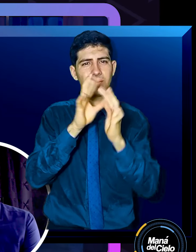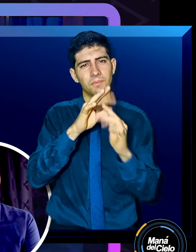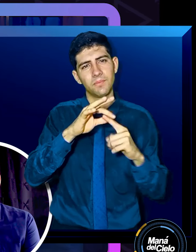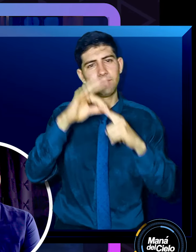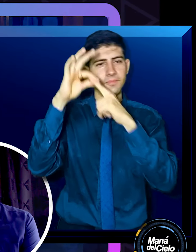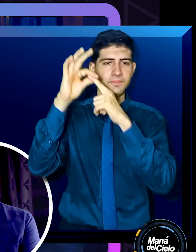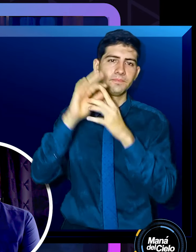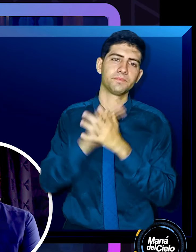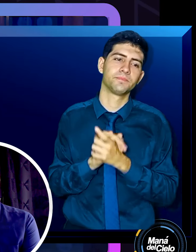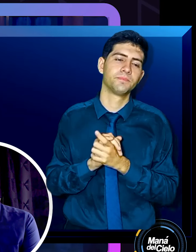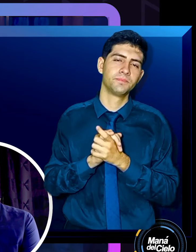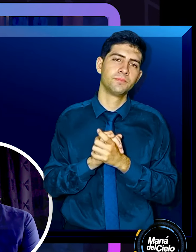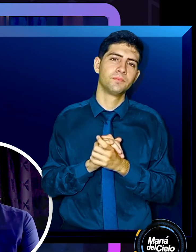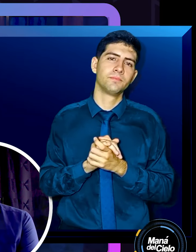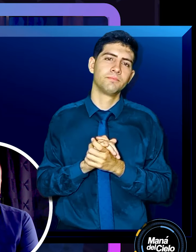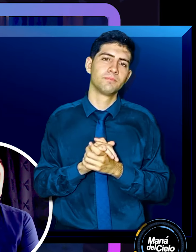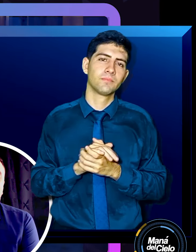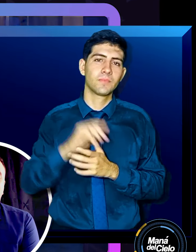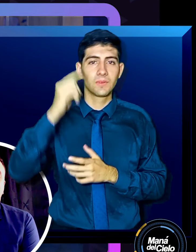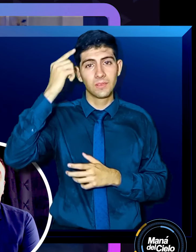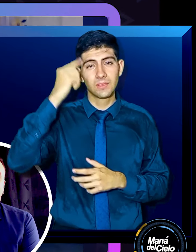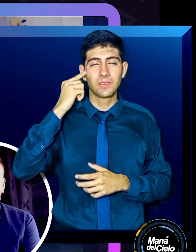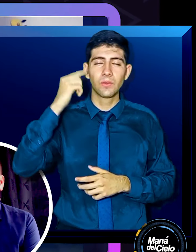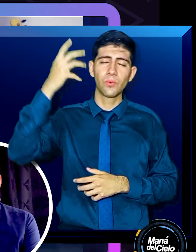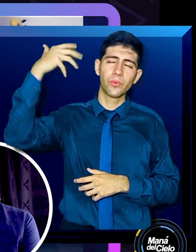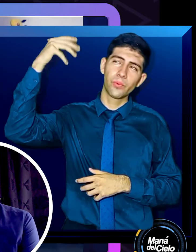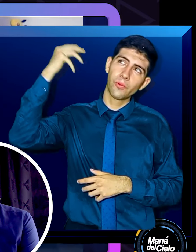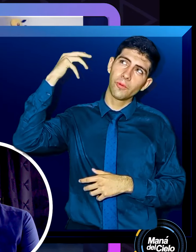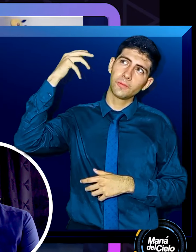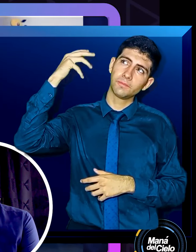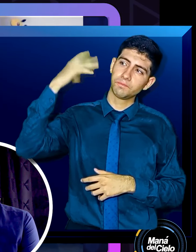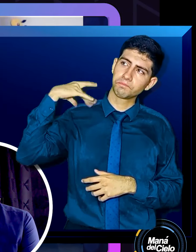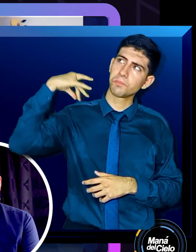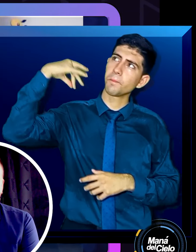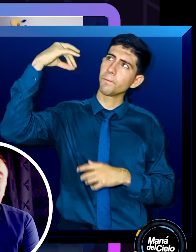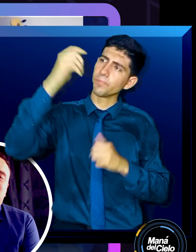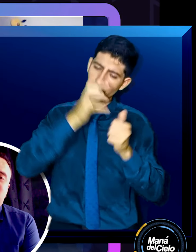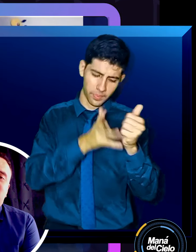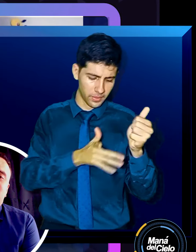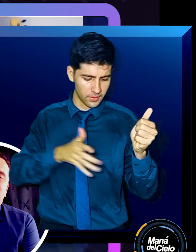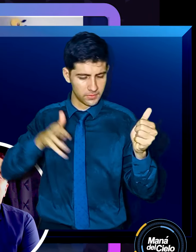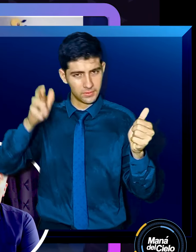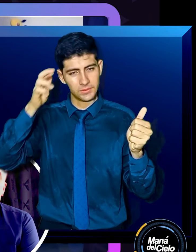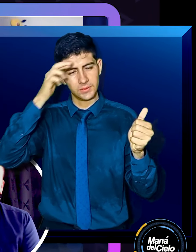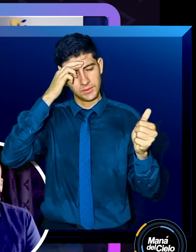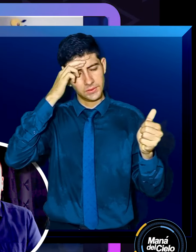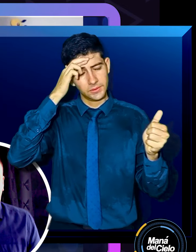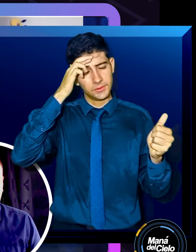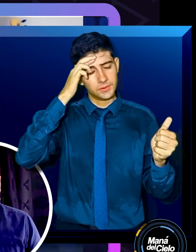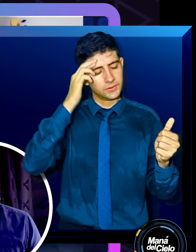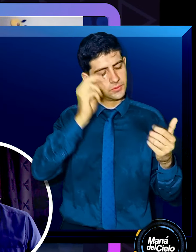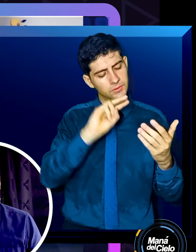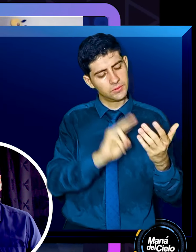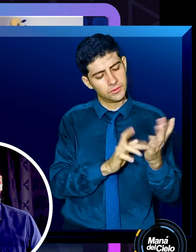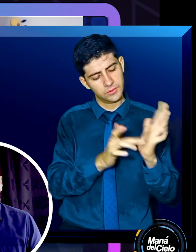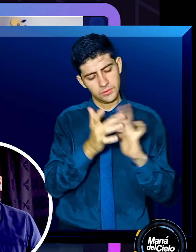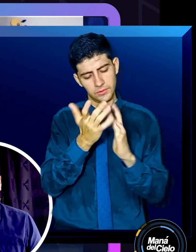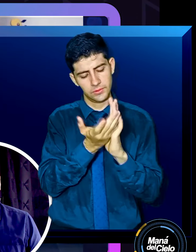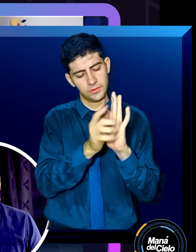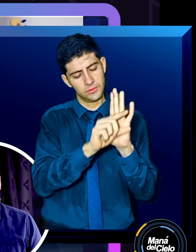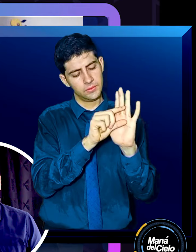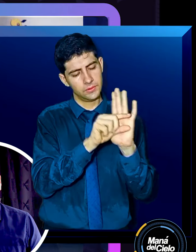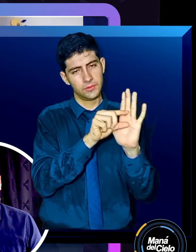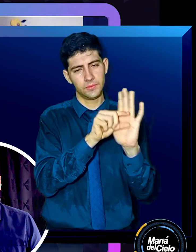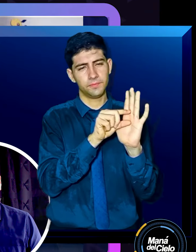Ese día que escogieron a David como rey, yo he leído ese versículo muchas veces y me bendice cada vez que lo leo. Él